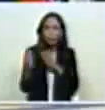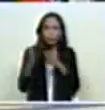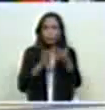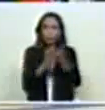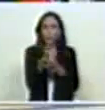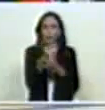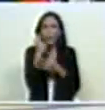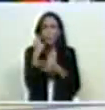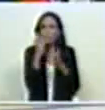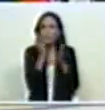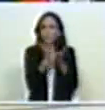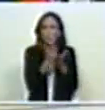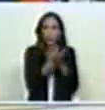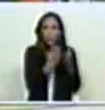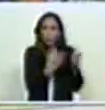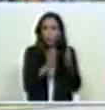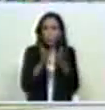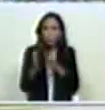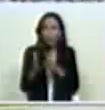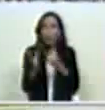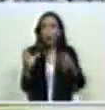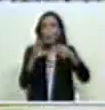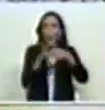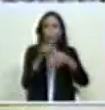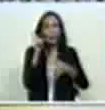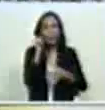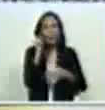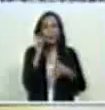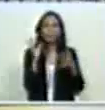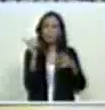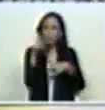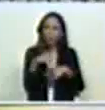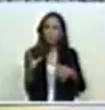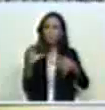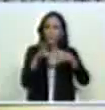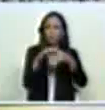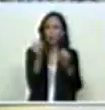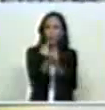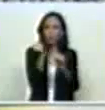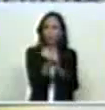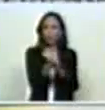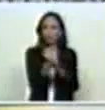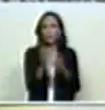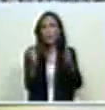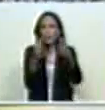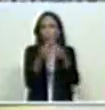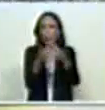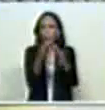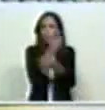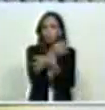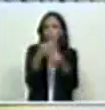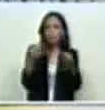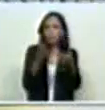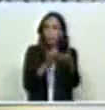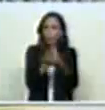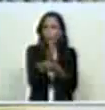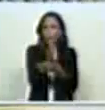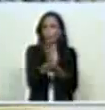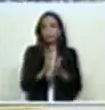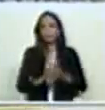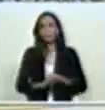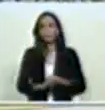este frecuentemente con la compañera maría rosa y media para que todo el movimiento somos venezuela pues también este